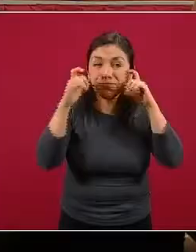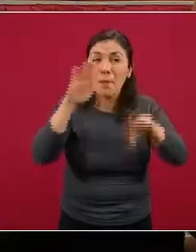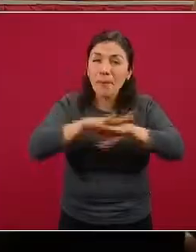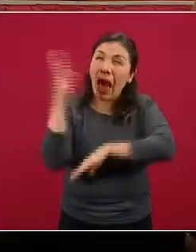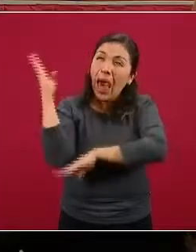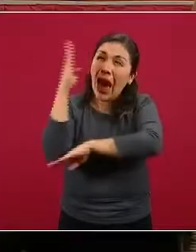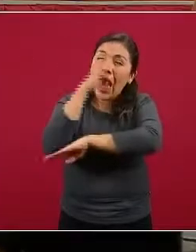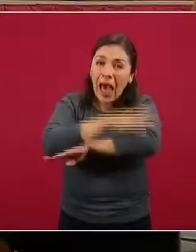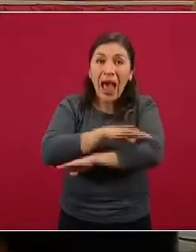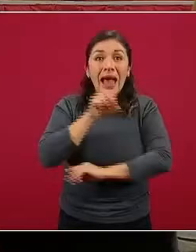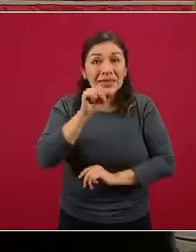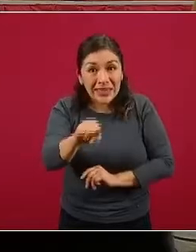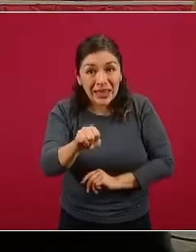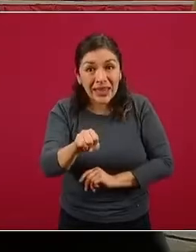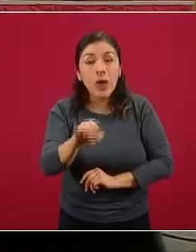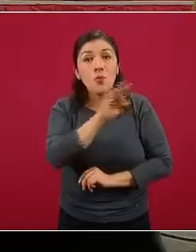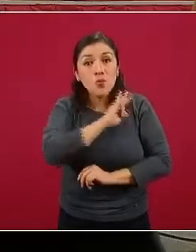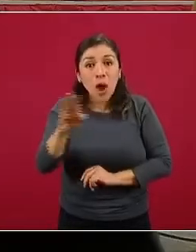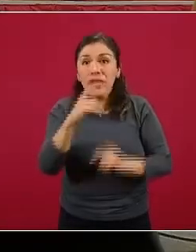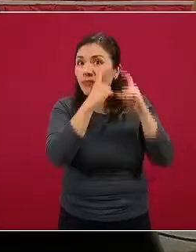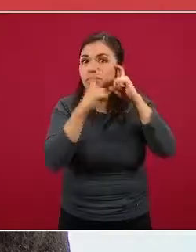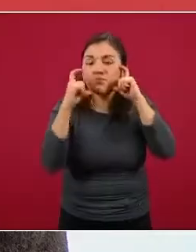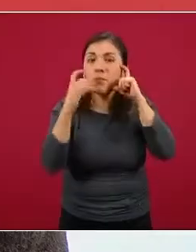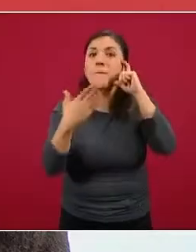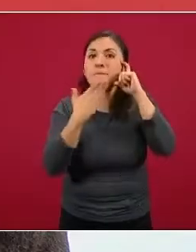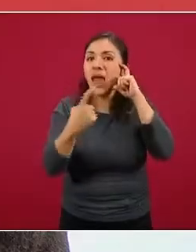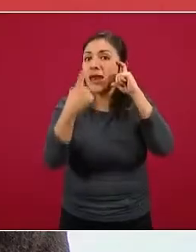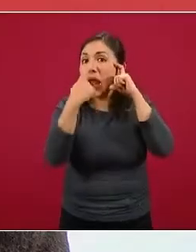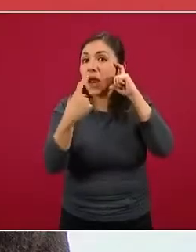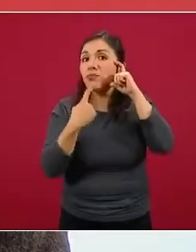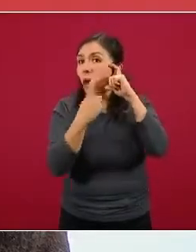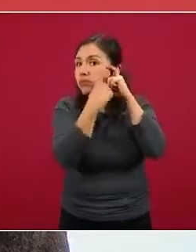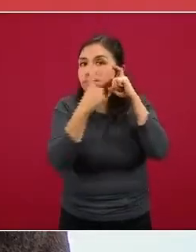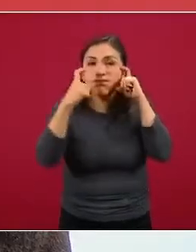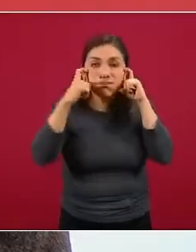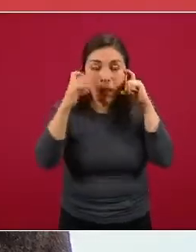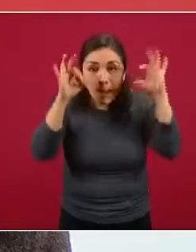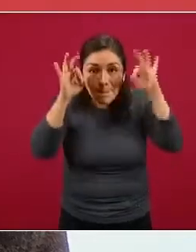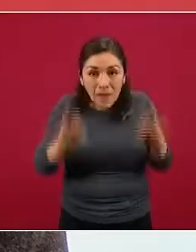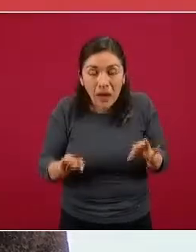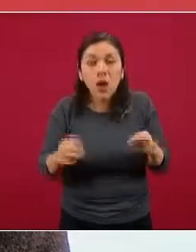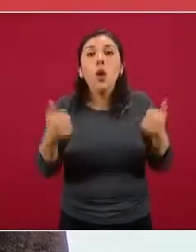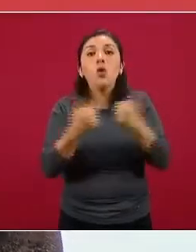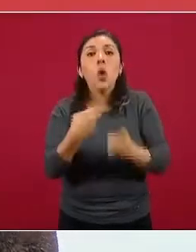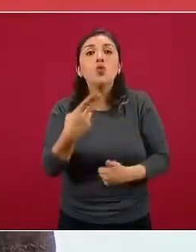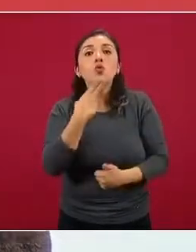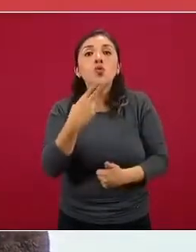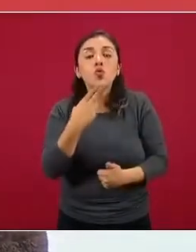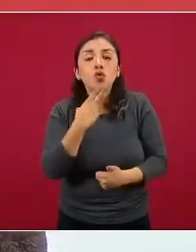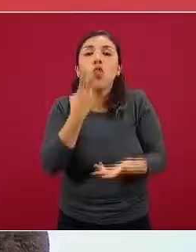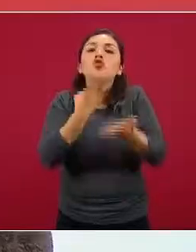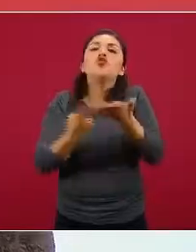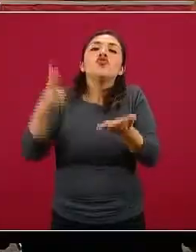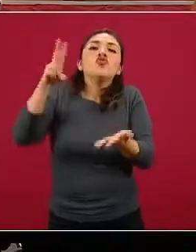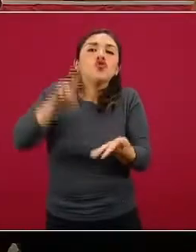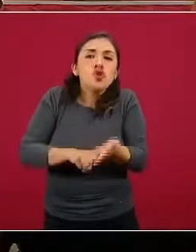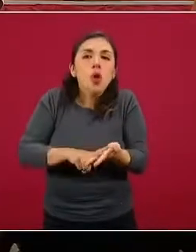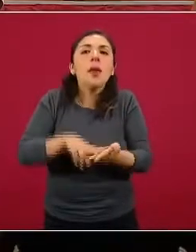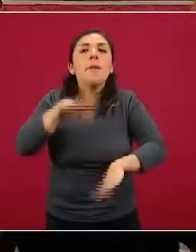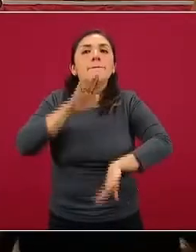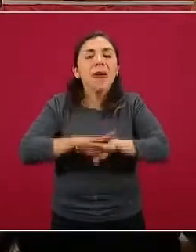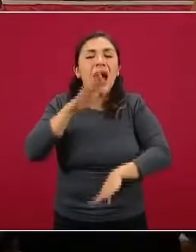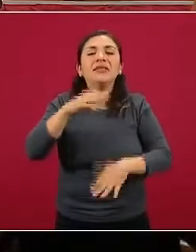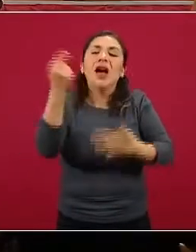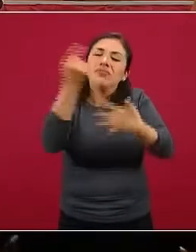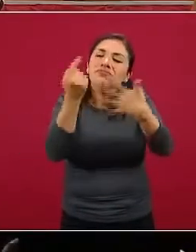tiempo posible, que lo utilicemos correctamente tapando nariz y boca y que lo utilicemos conjuntamente con